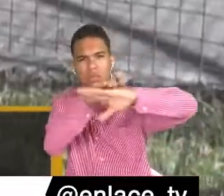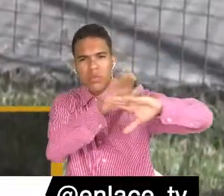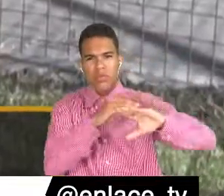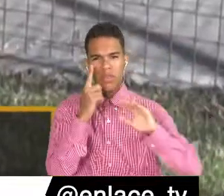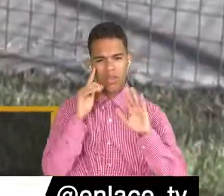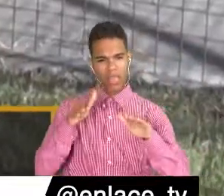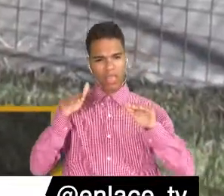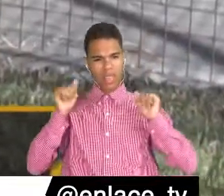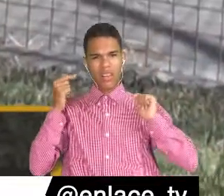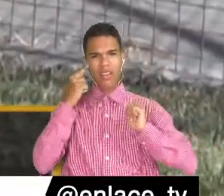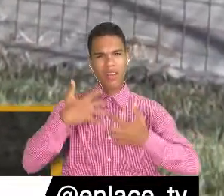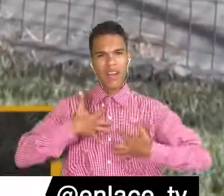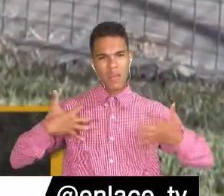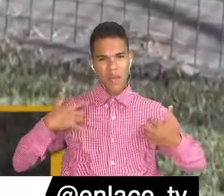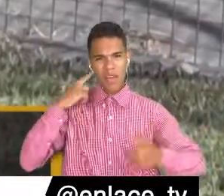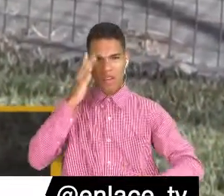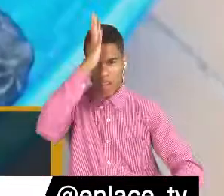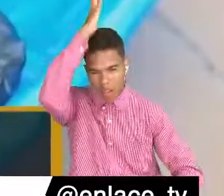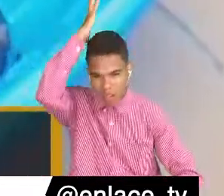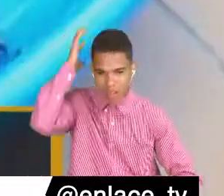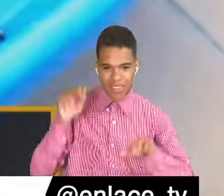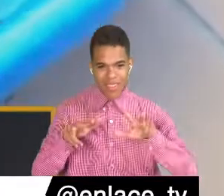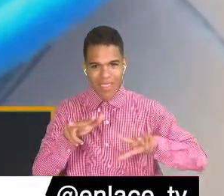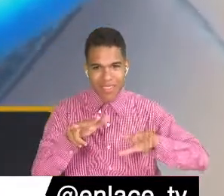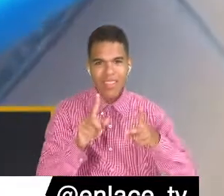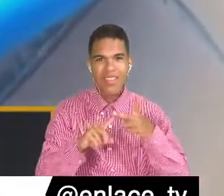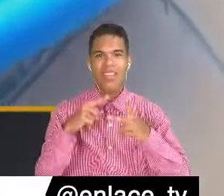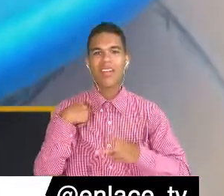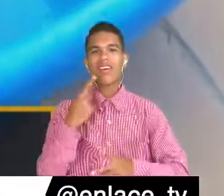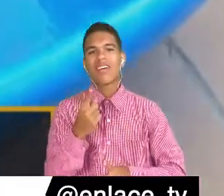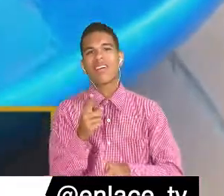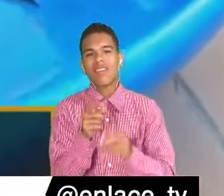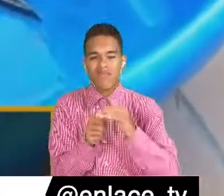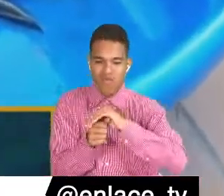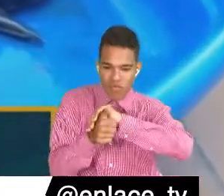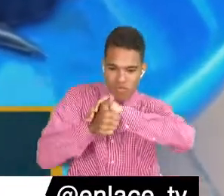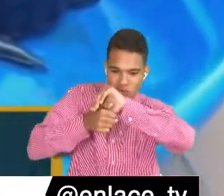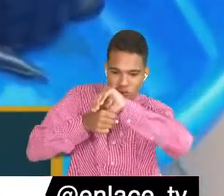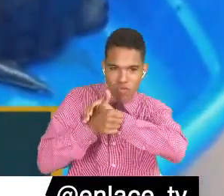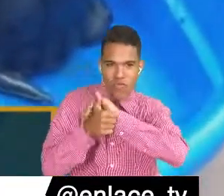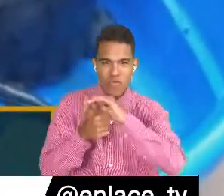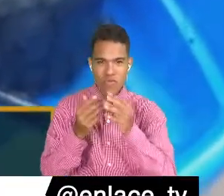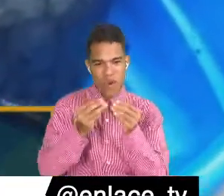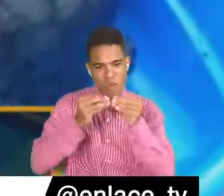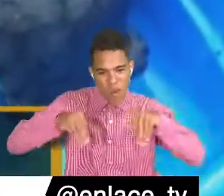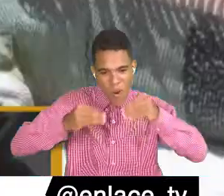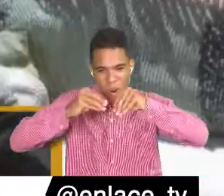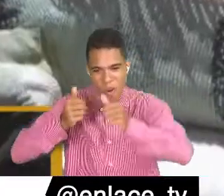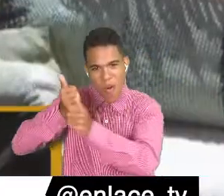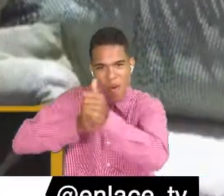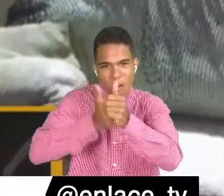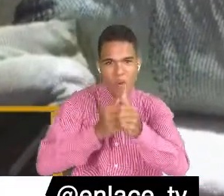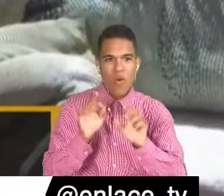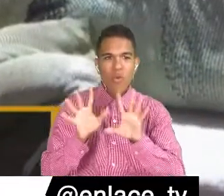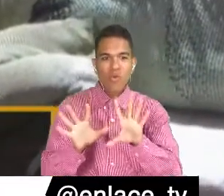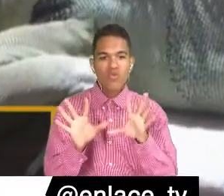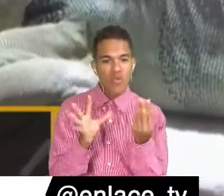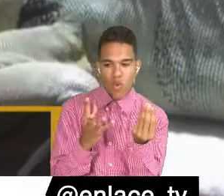de consumir iguana, tortuga y sus huevos, especies que se encuentran en vía de extinción, y de esta